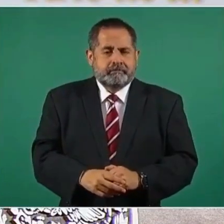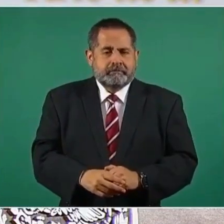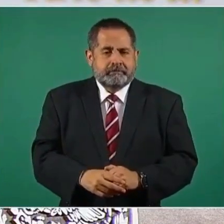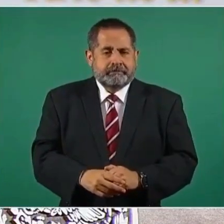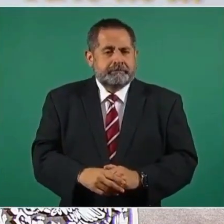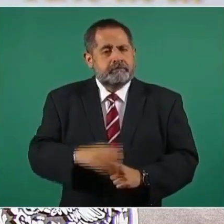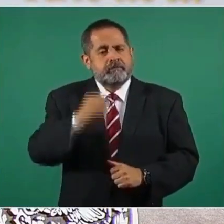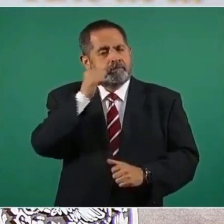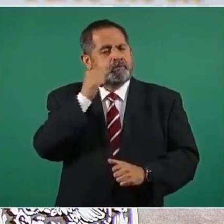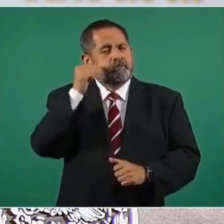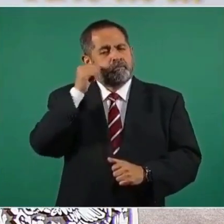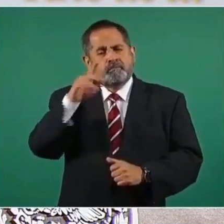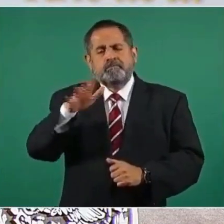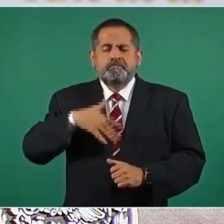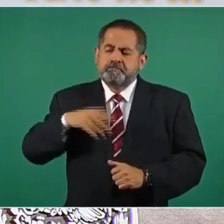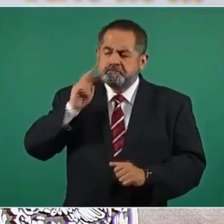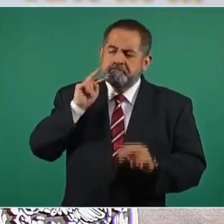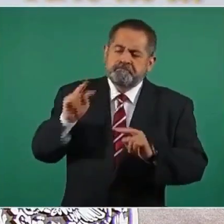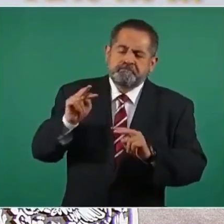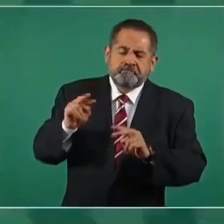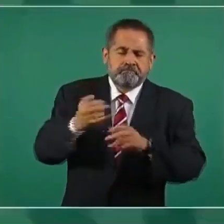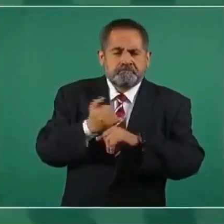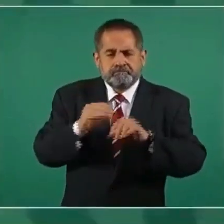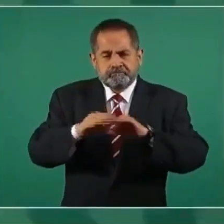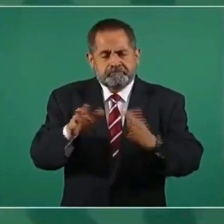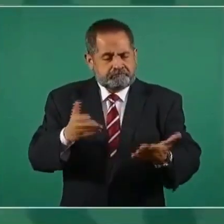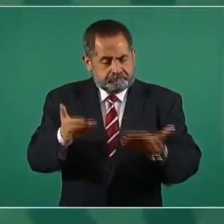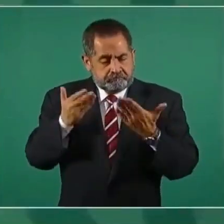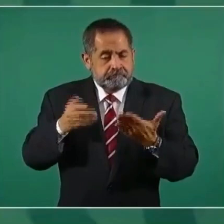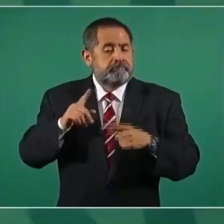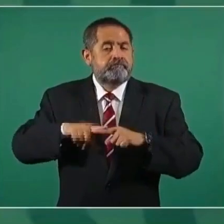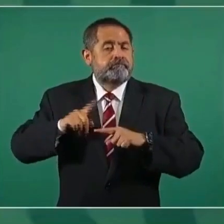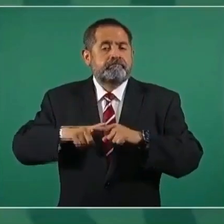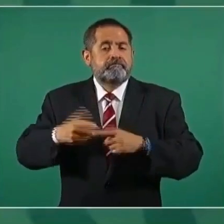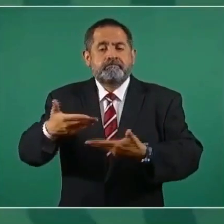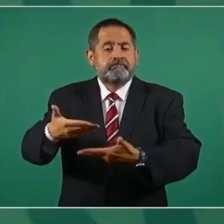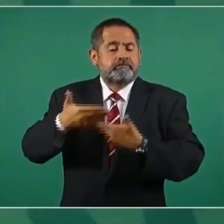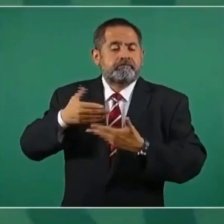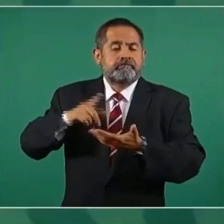Ayer estaba yo viendo un informe que me presentó